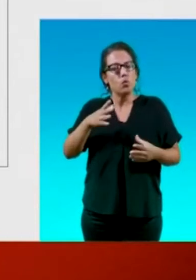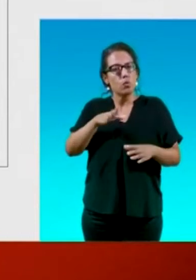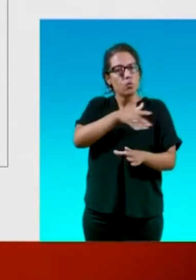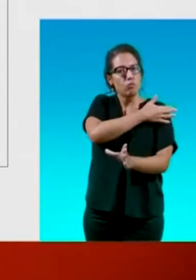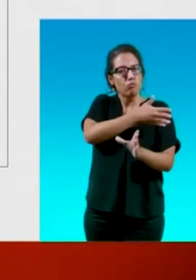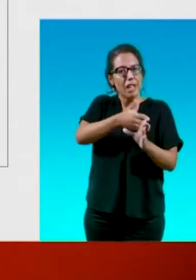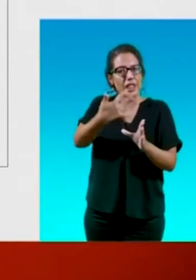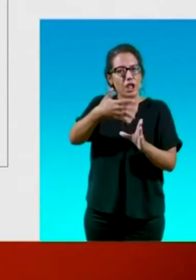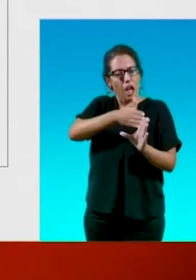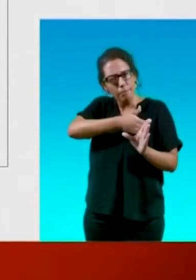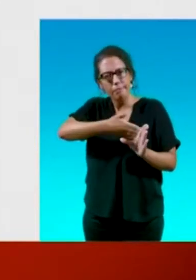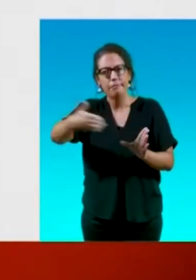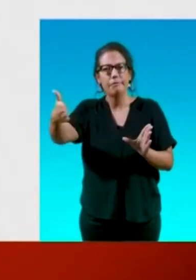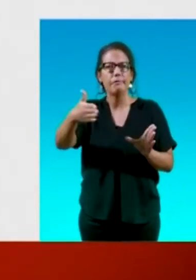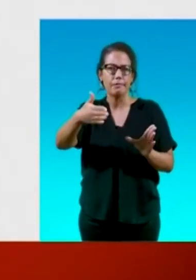interviniendo masivamente.